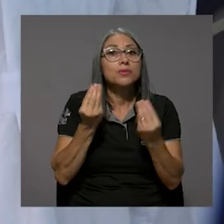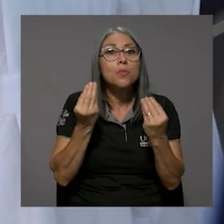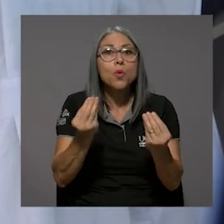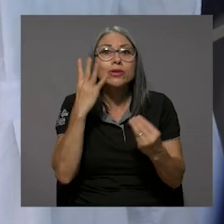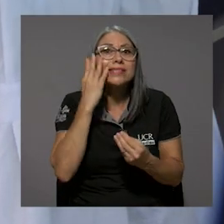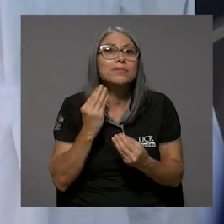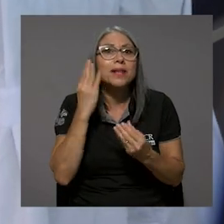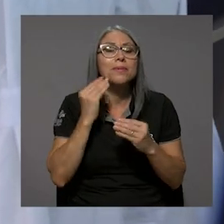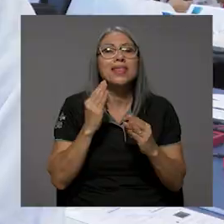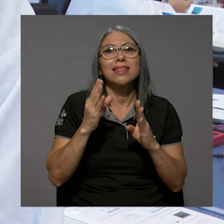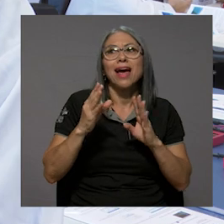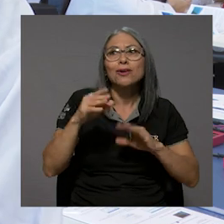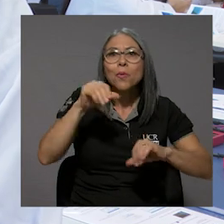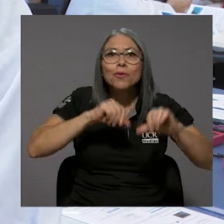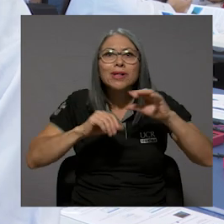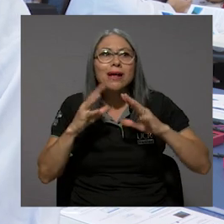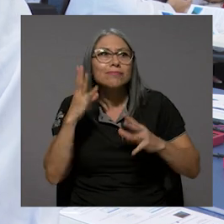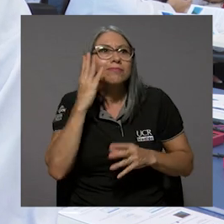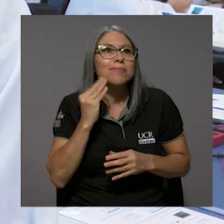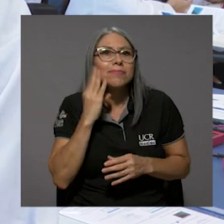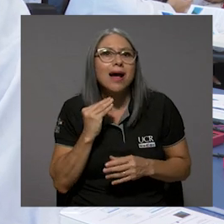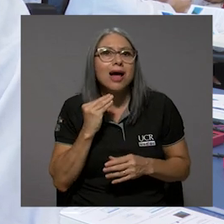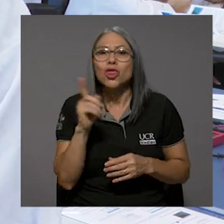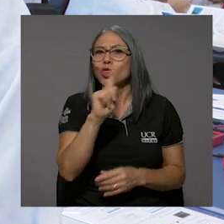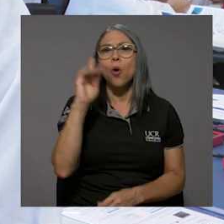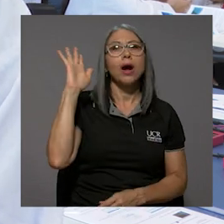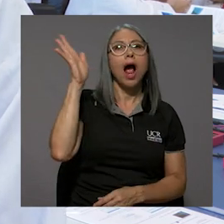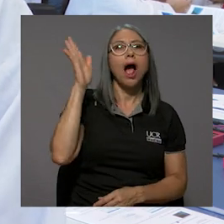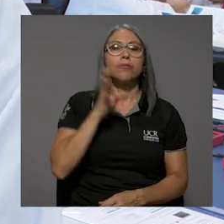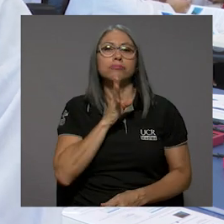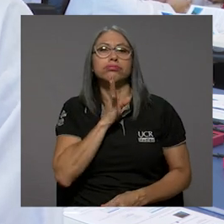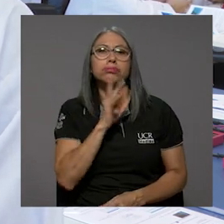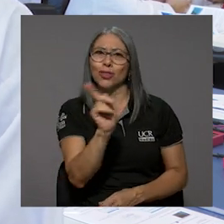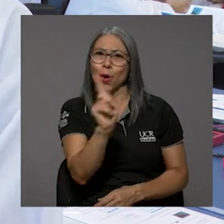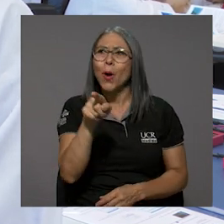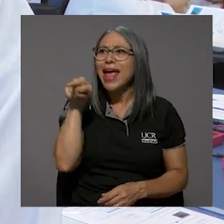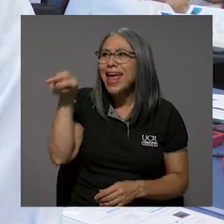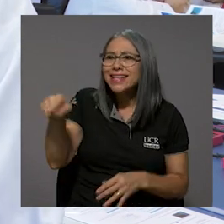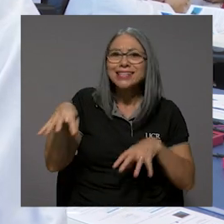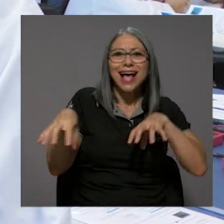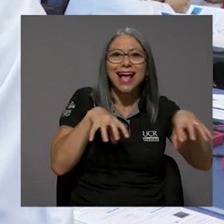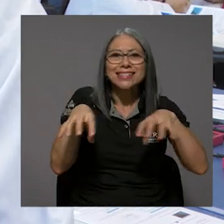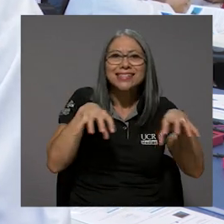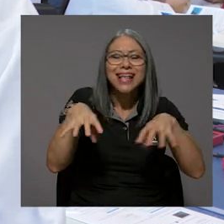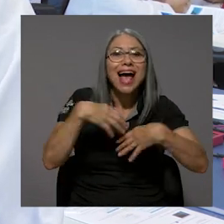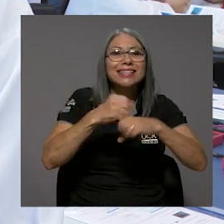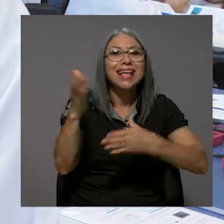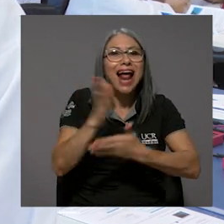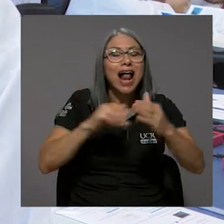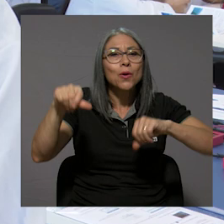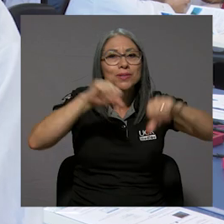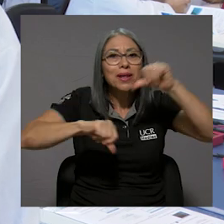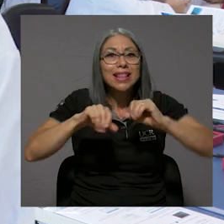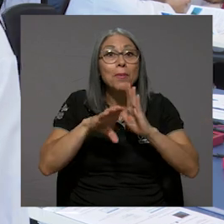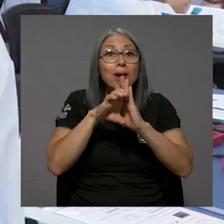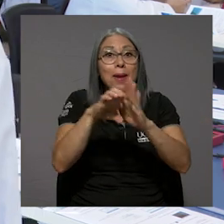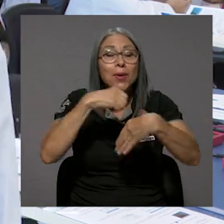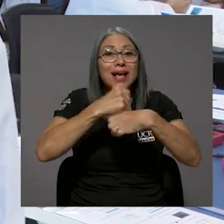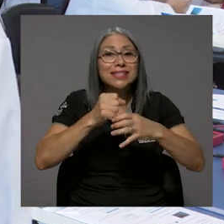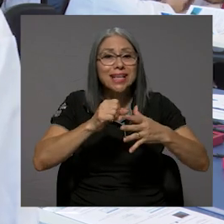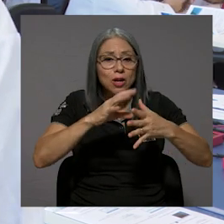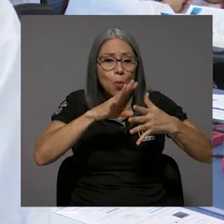¿verdad? No es tanto una charla o una conferencia, sino hacer, ¿verdad?, hacer algo, hacer un experimento, construir en este caso una celda solar, algo